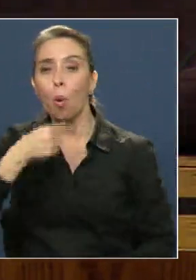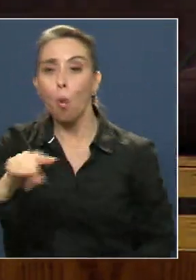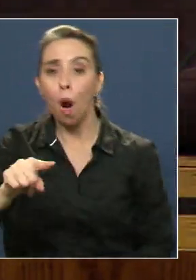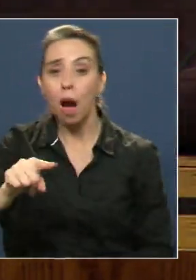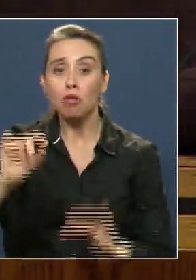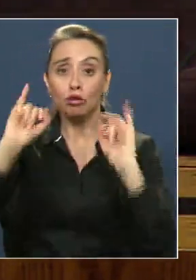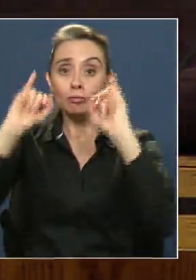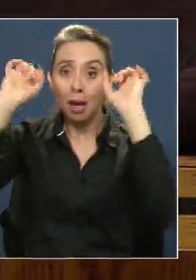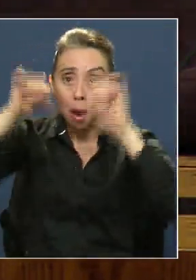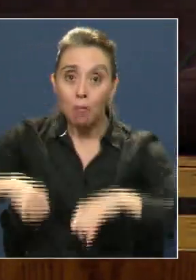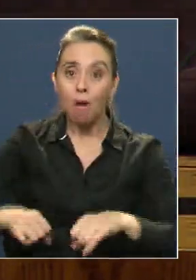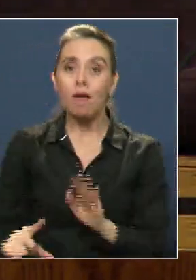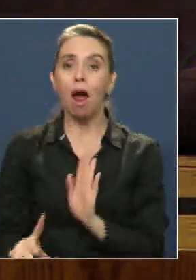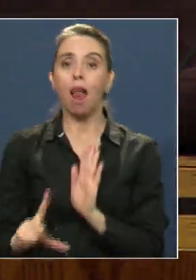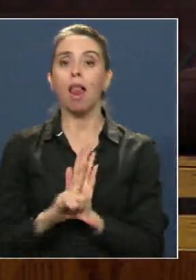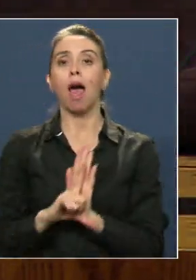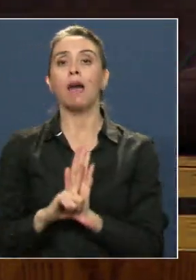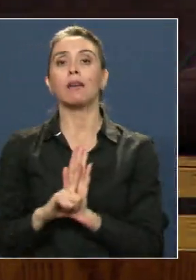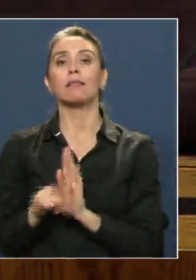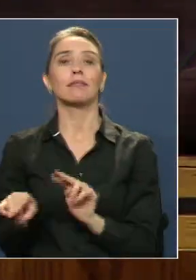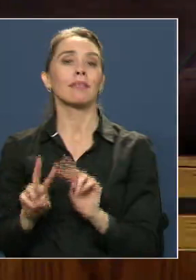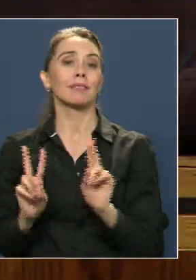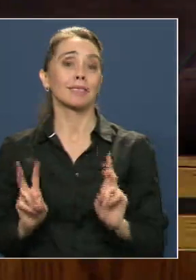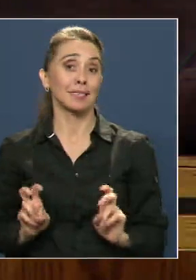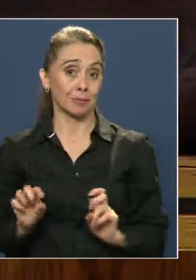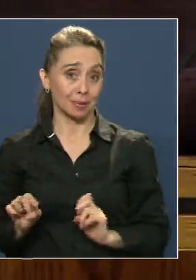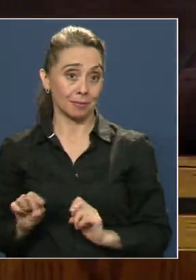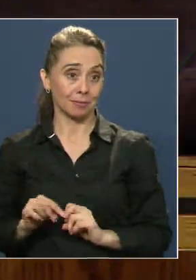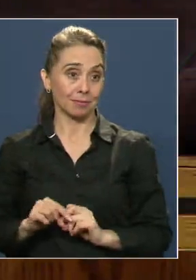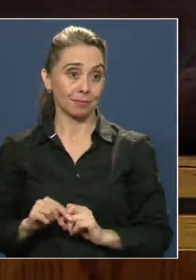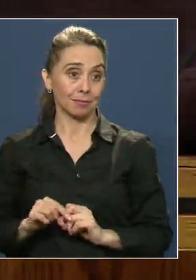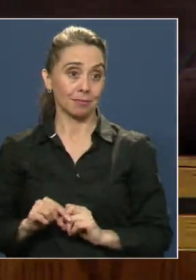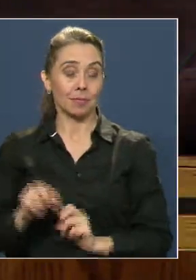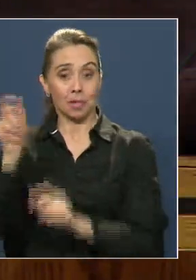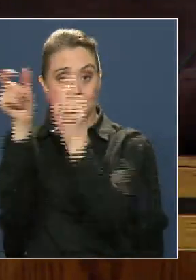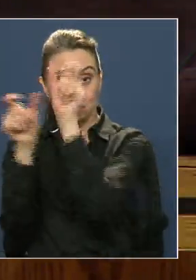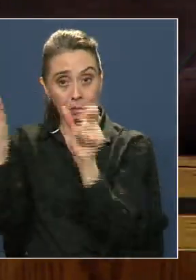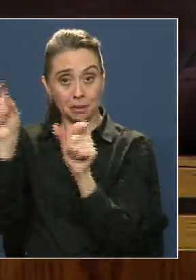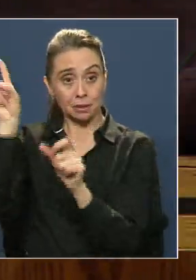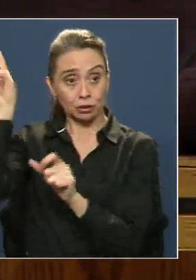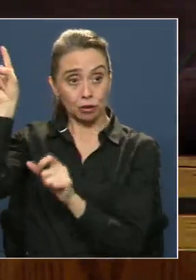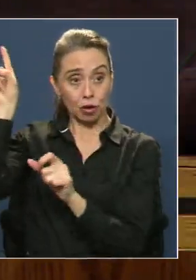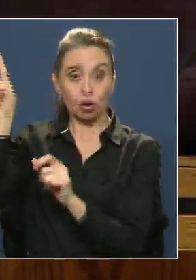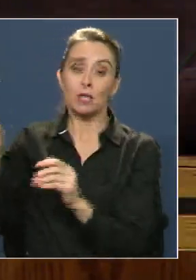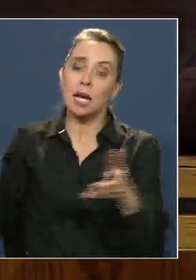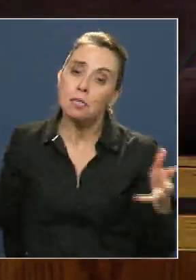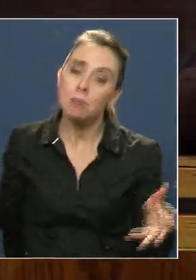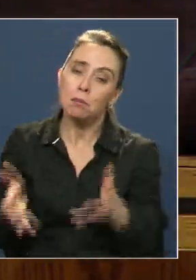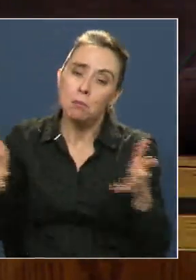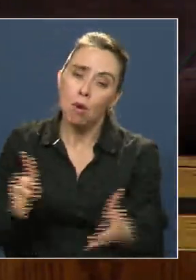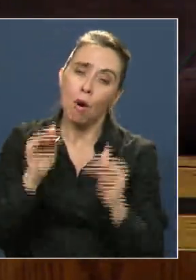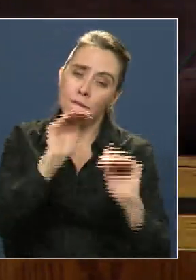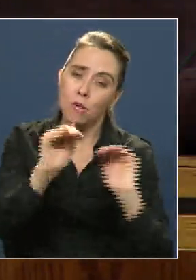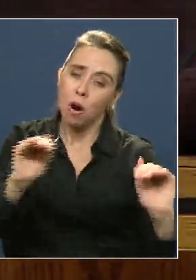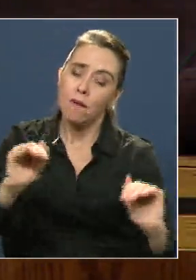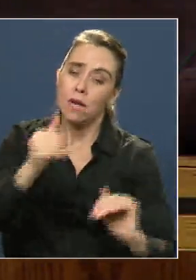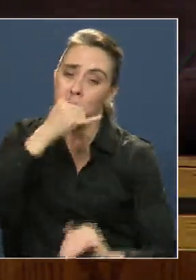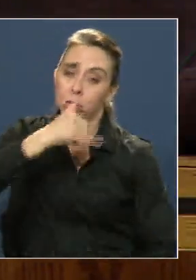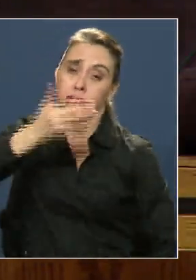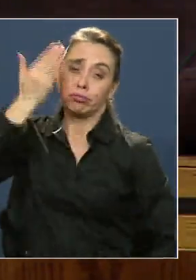esta materia. Así es que a quienes lo han venido promoviendo desde hace mucho rato,